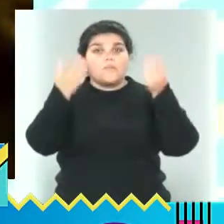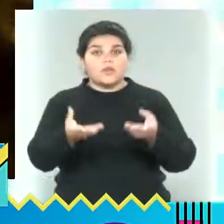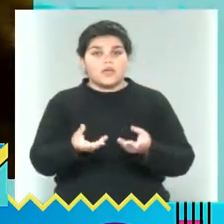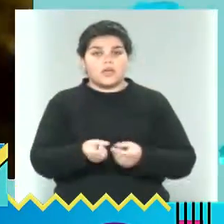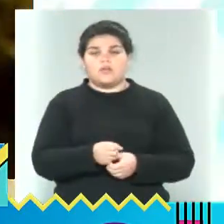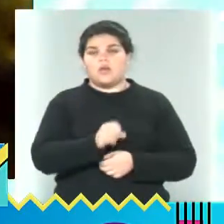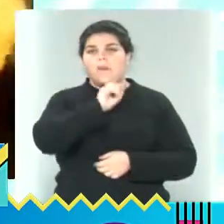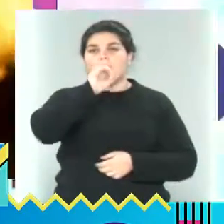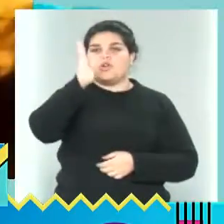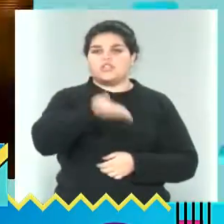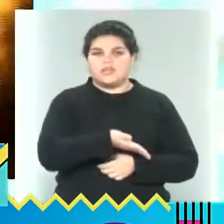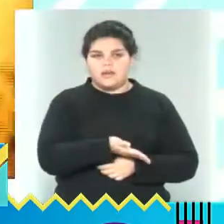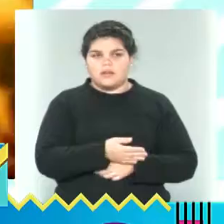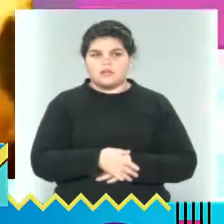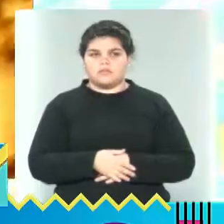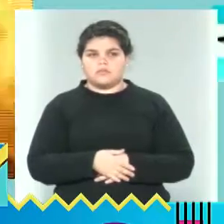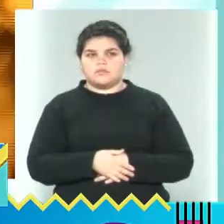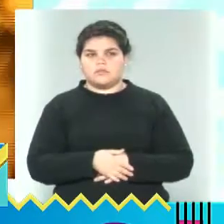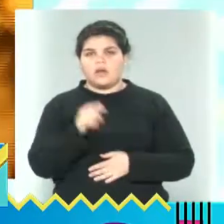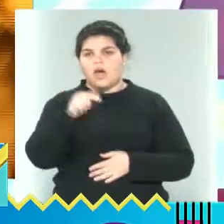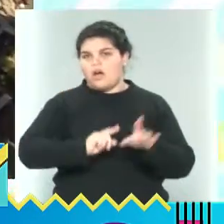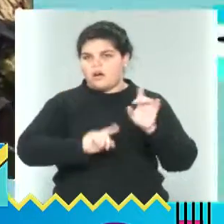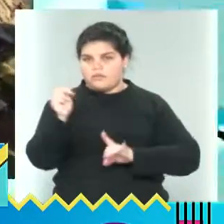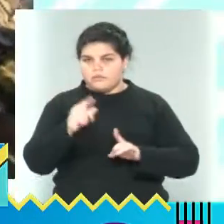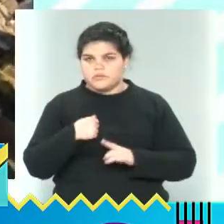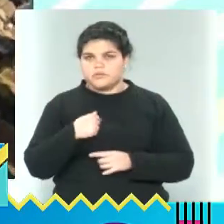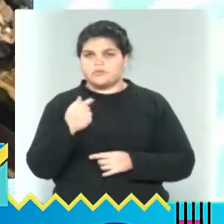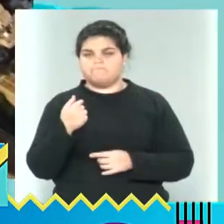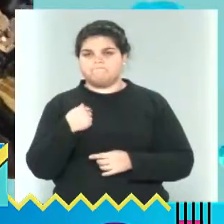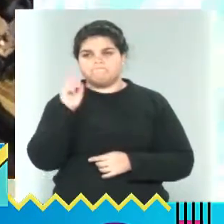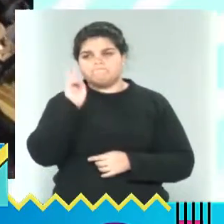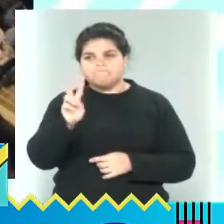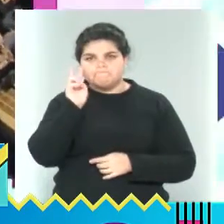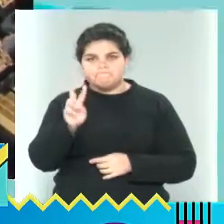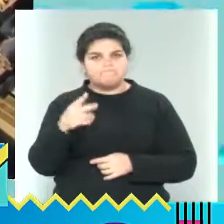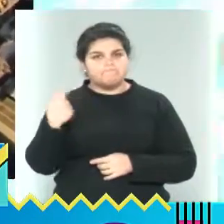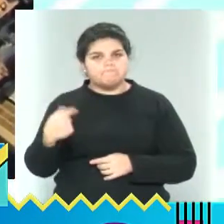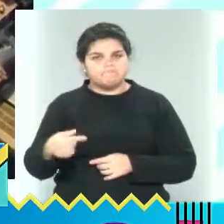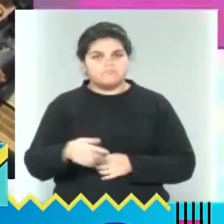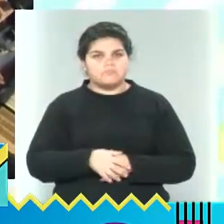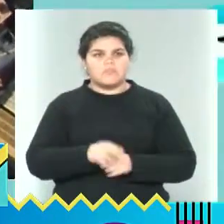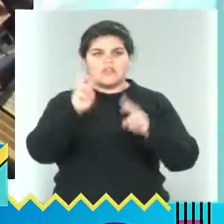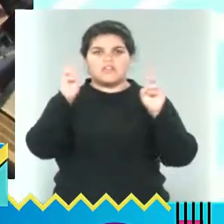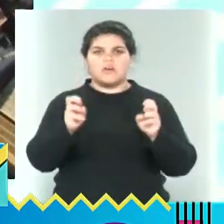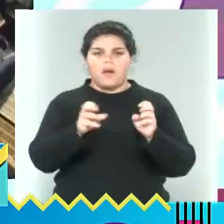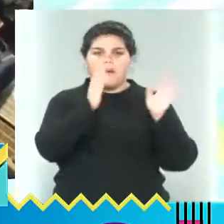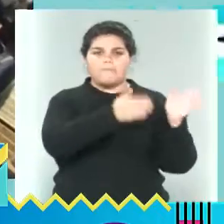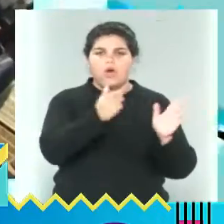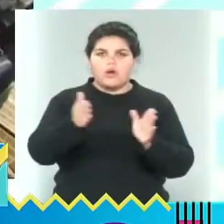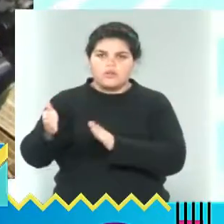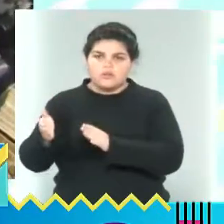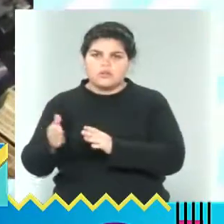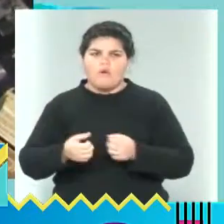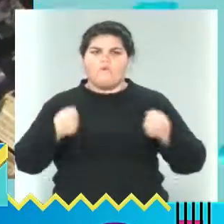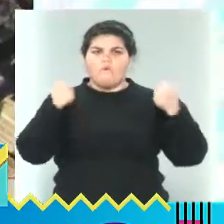de dióxido de carbono que se asocian, por ejemplo, cuando uno escucha hablar de todos estos procesos globales tan fuertes,